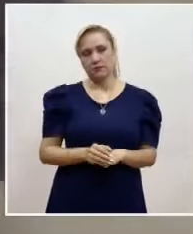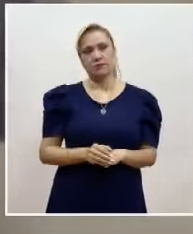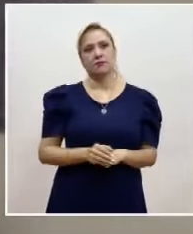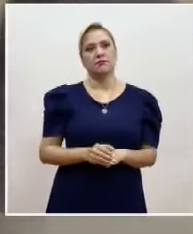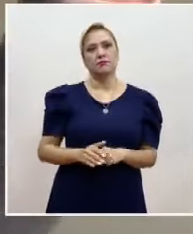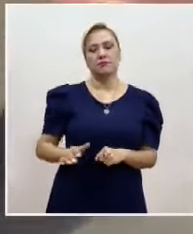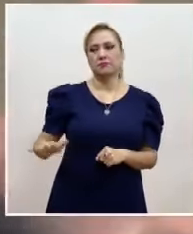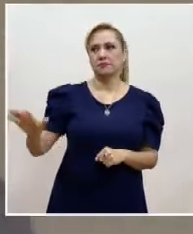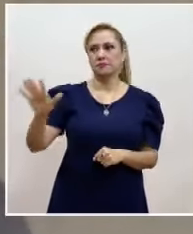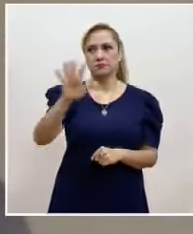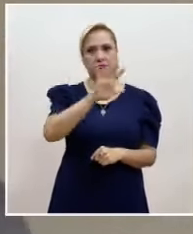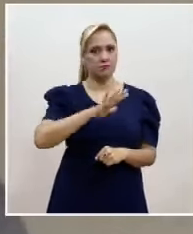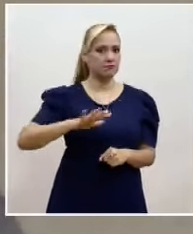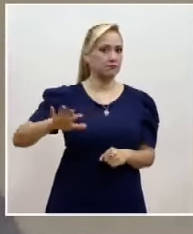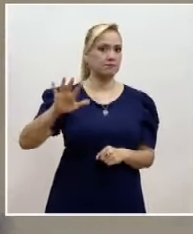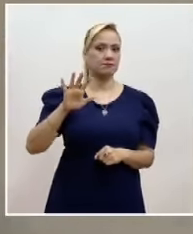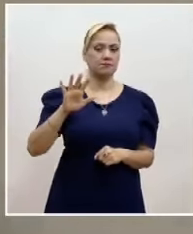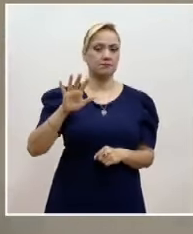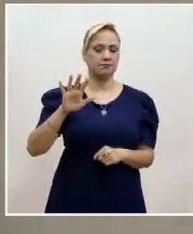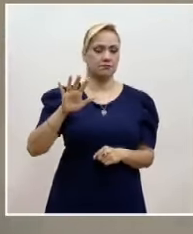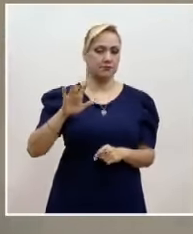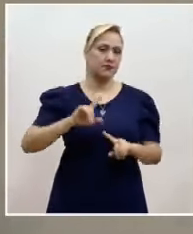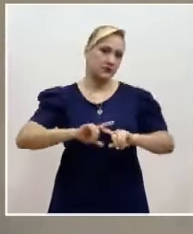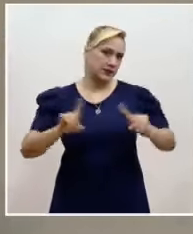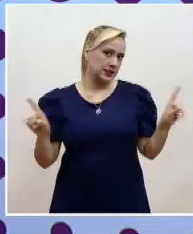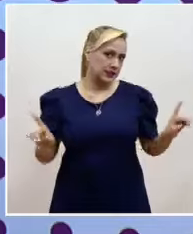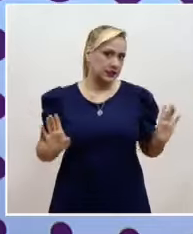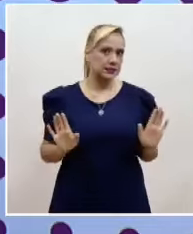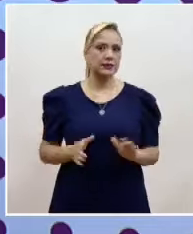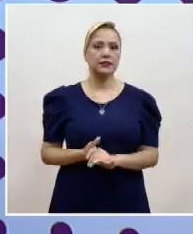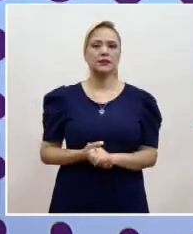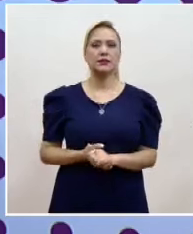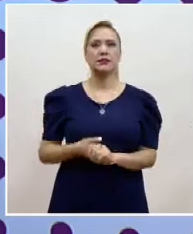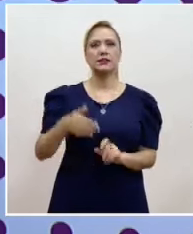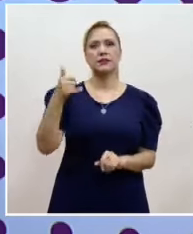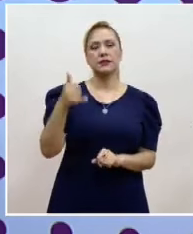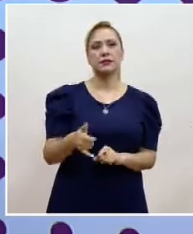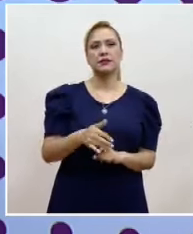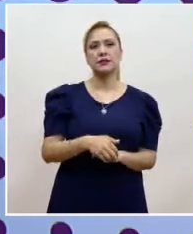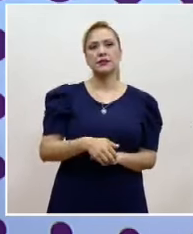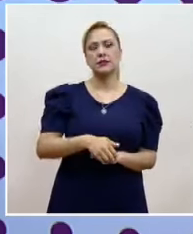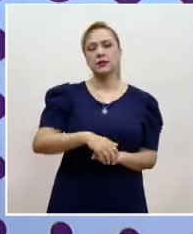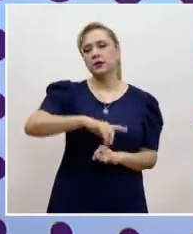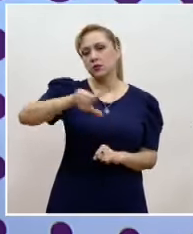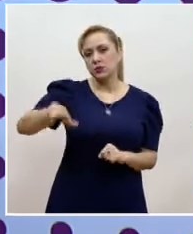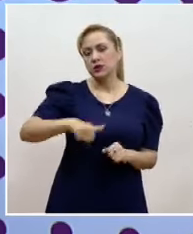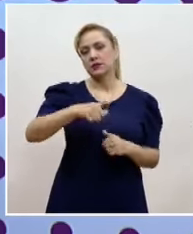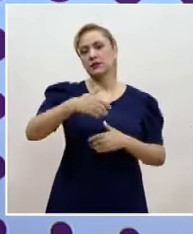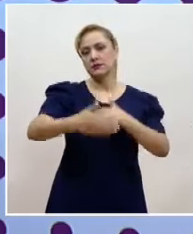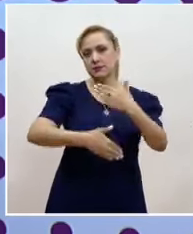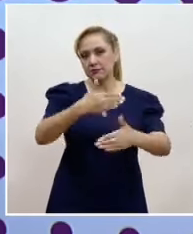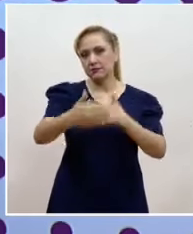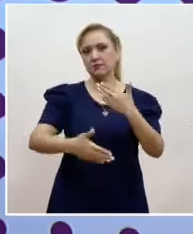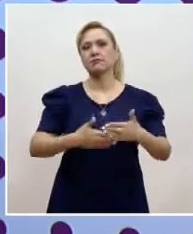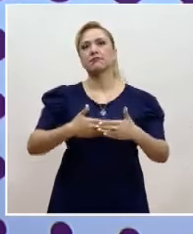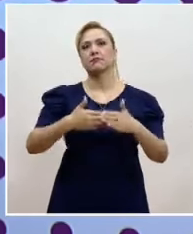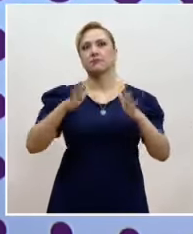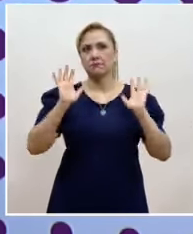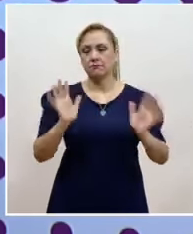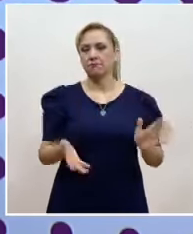en el Global North, ¿no? De una manera distinta. Y pues bueno, después de este proceso, que creo que hay un proceso real